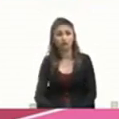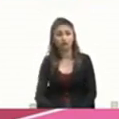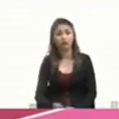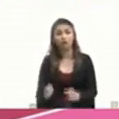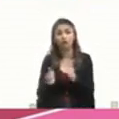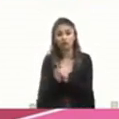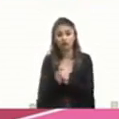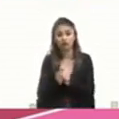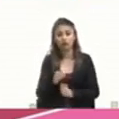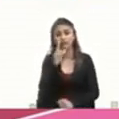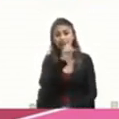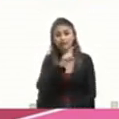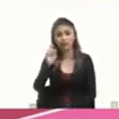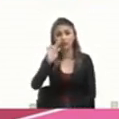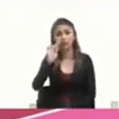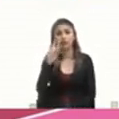con